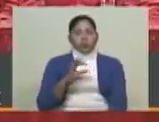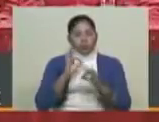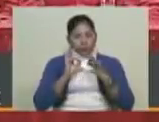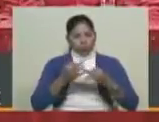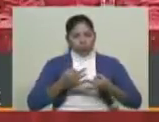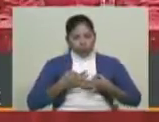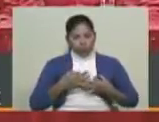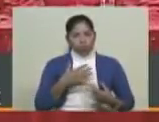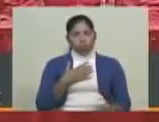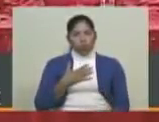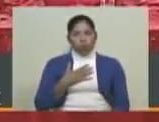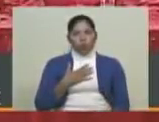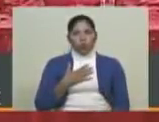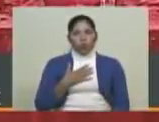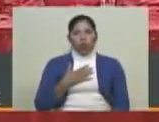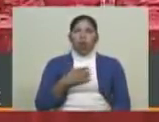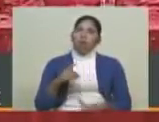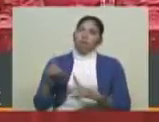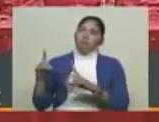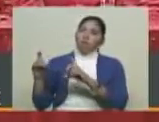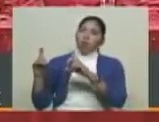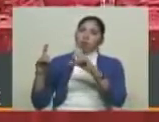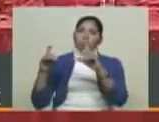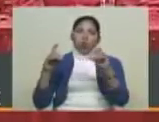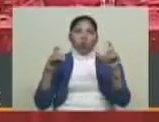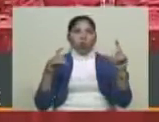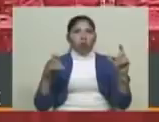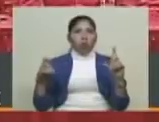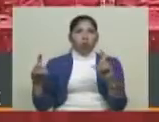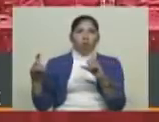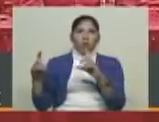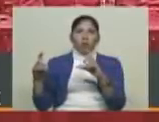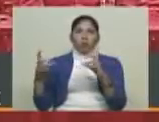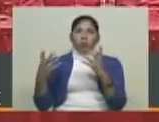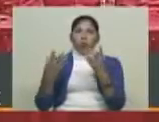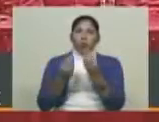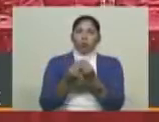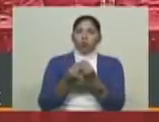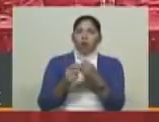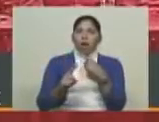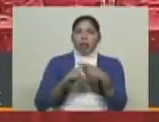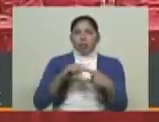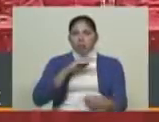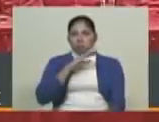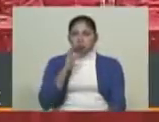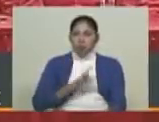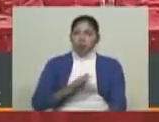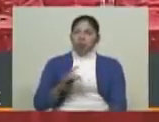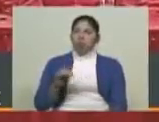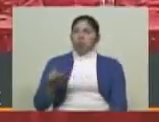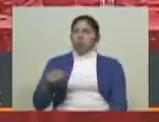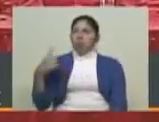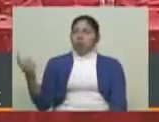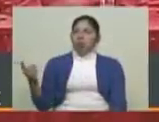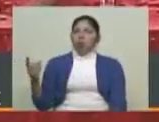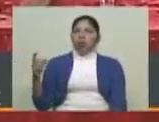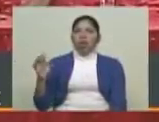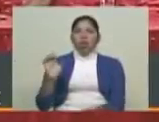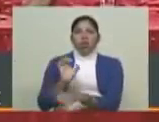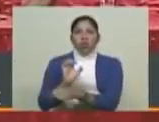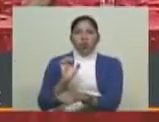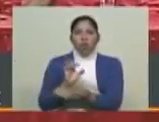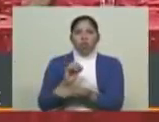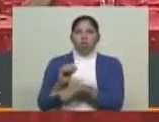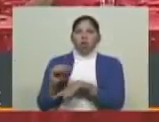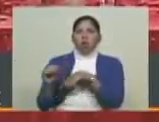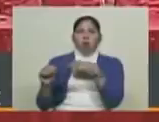revolucionaria, una foto de Correa con Lula y creo que era Mujica, y yo dije qué buena